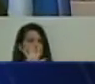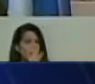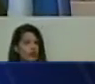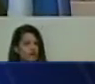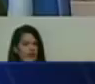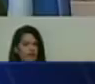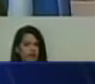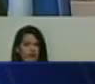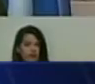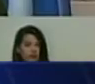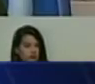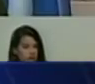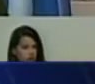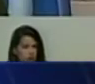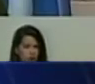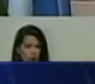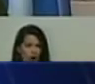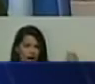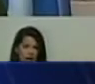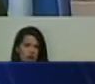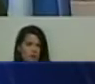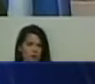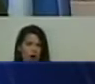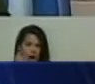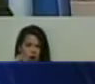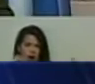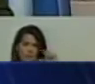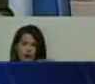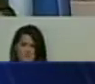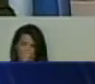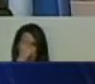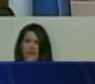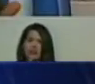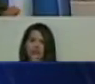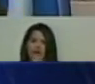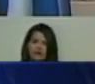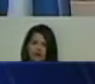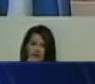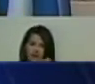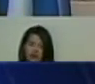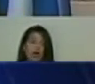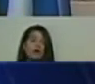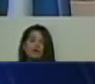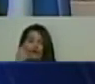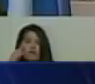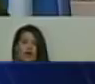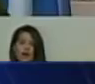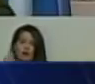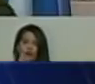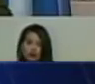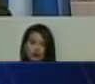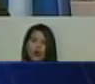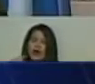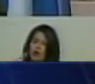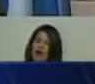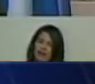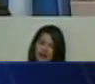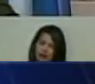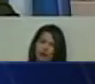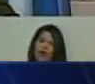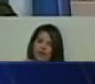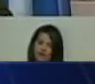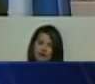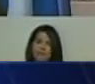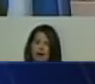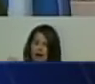defendiendo a estos corruptos, a estas personas que tendrán y tienen su derecho a la defensa, sus garantías